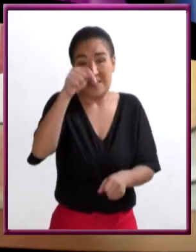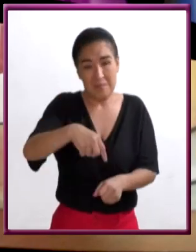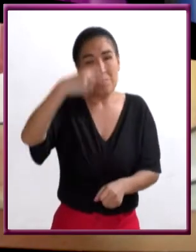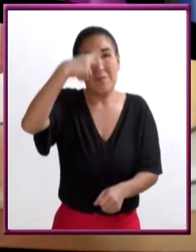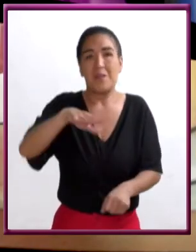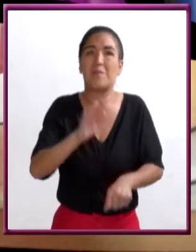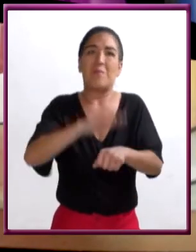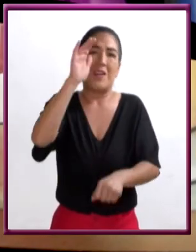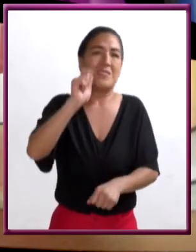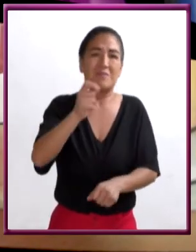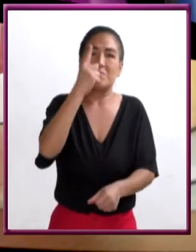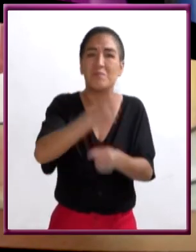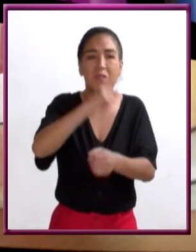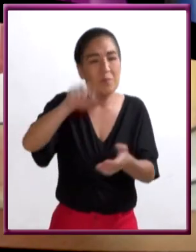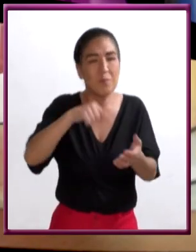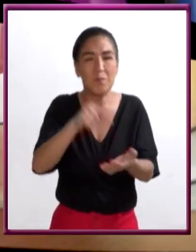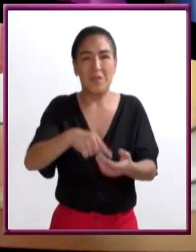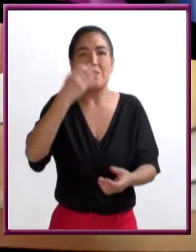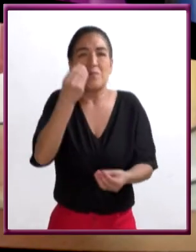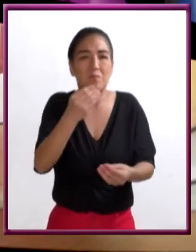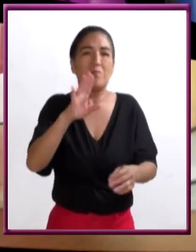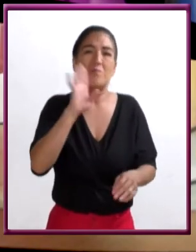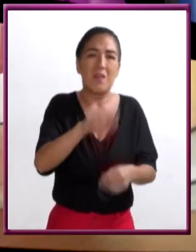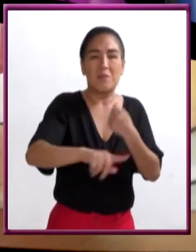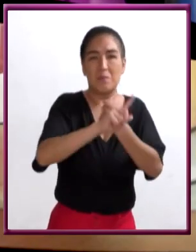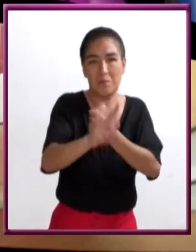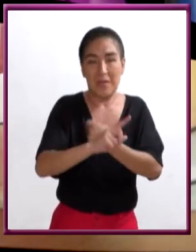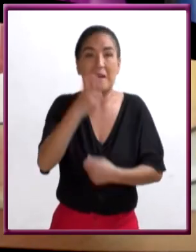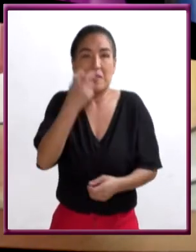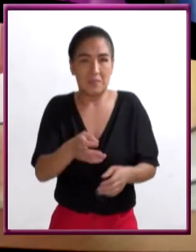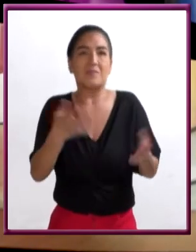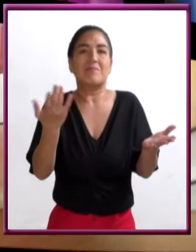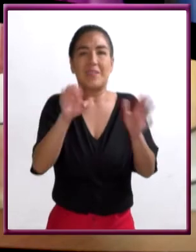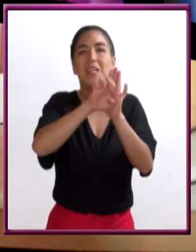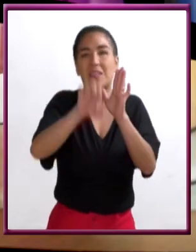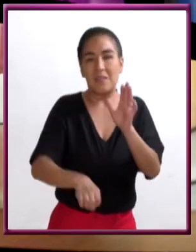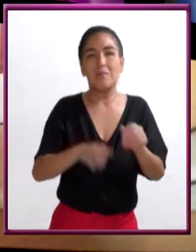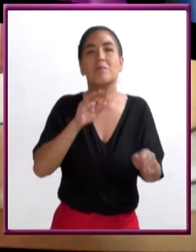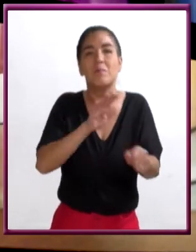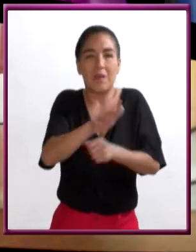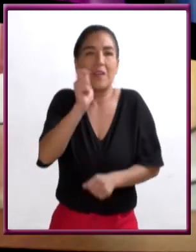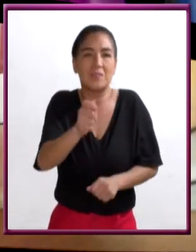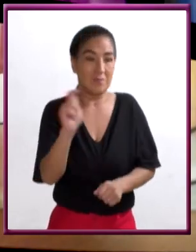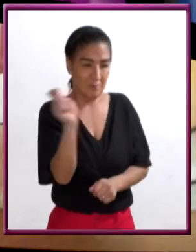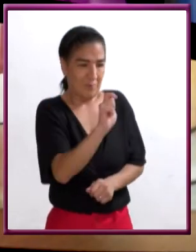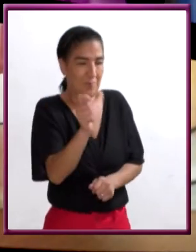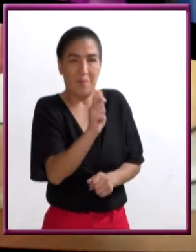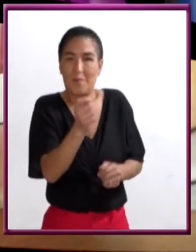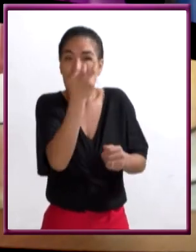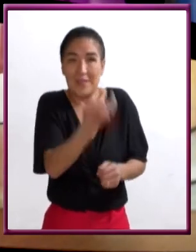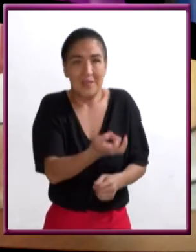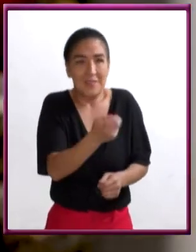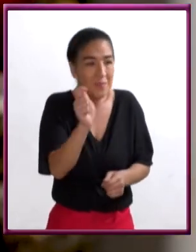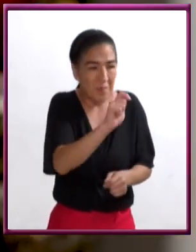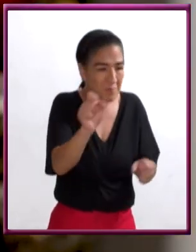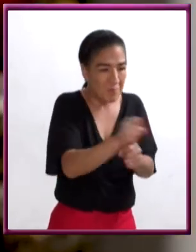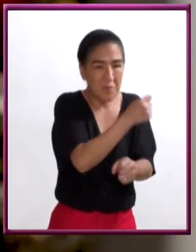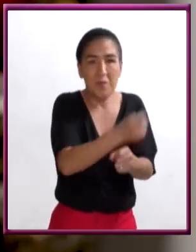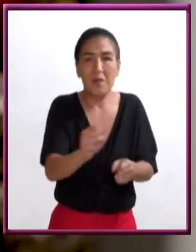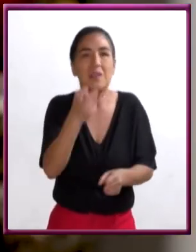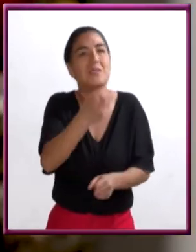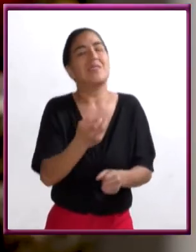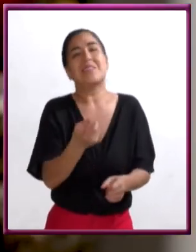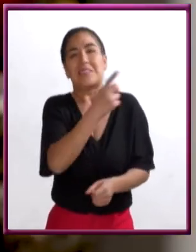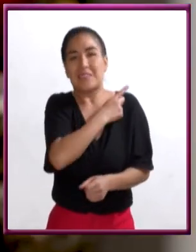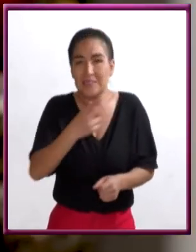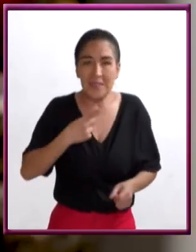este tipo de relaciones pues pueden ser pues un claro ejemplo de violencia en el noviazgo. Entonces, es